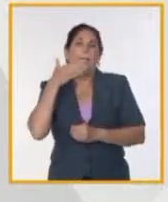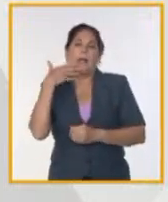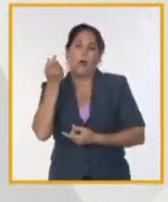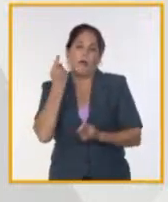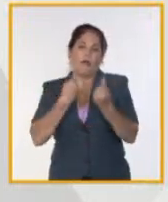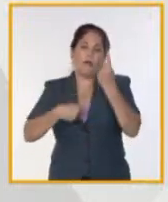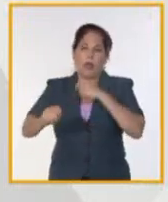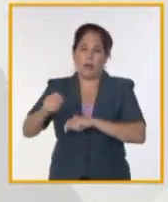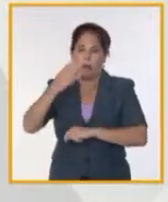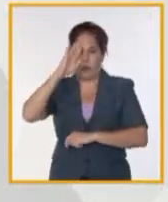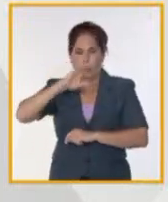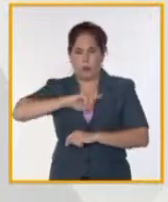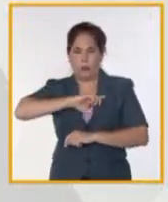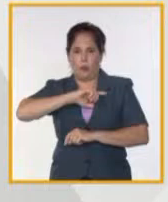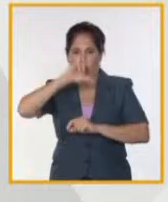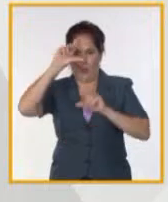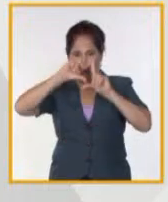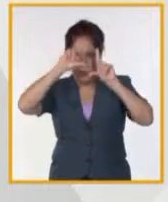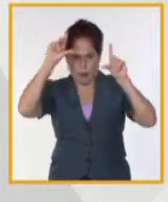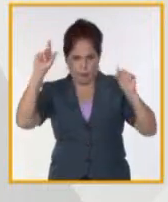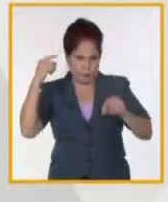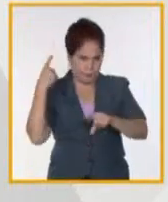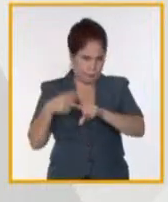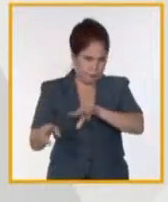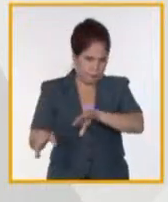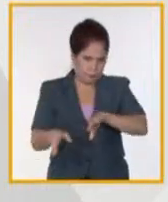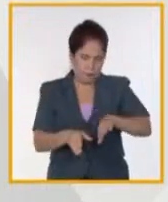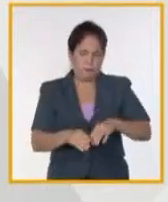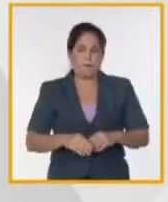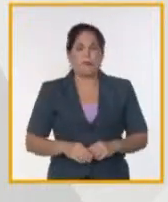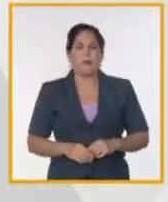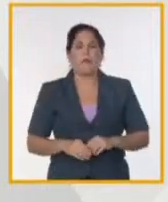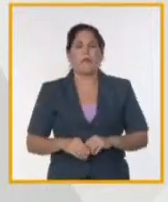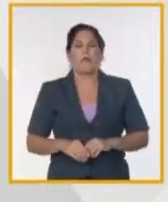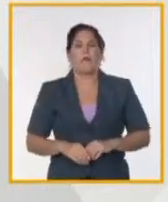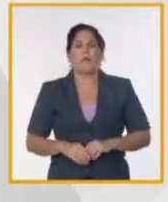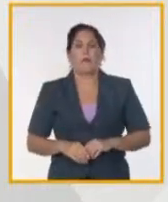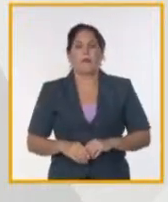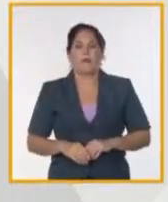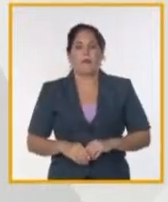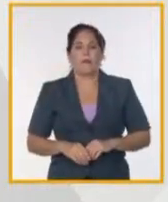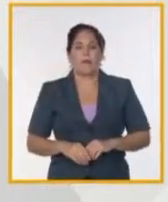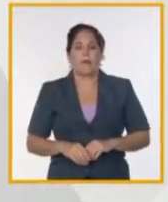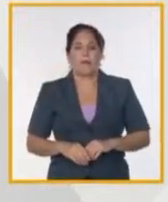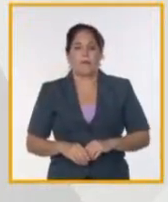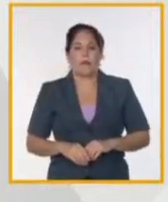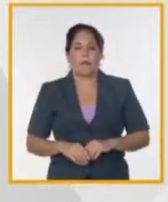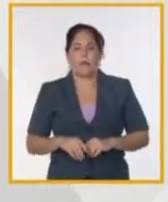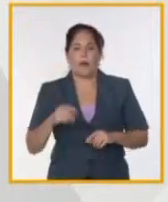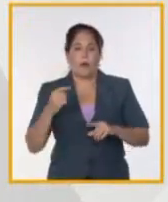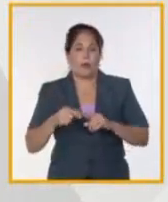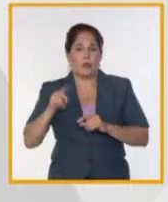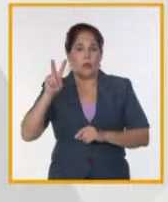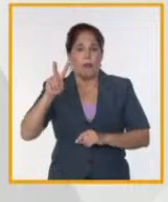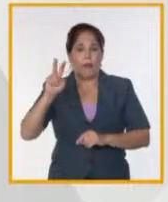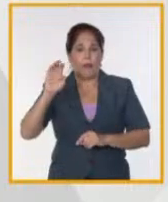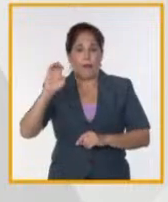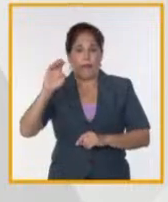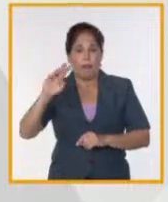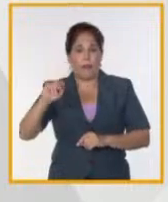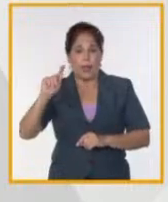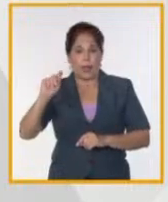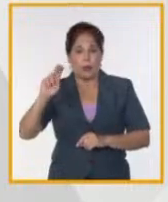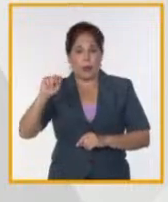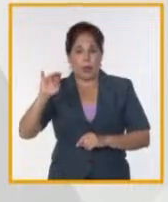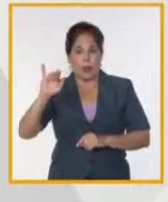exportables para nuestro país. Tenemos también otros minerales como son la bentonita, que es una arcilla que se utiliza